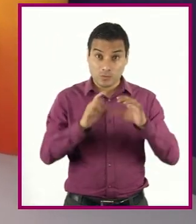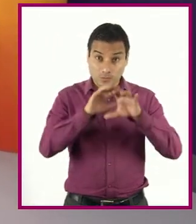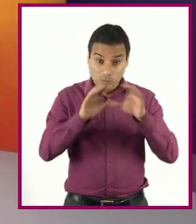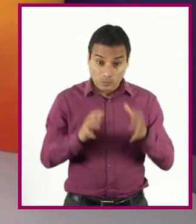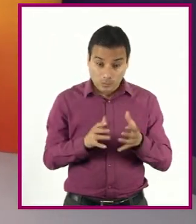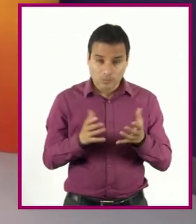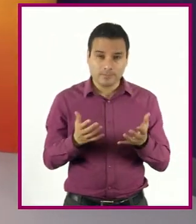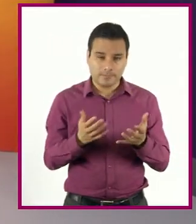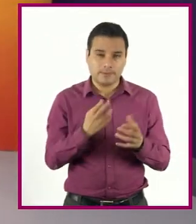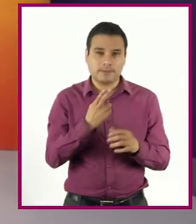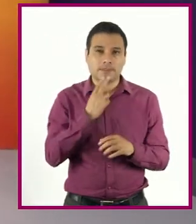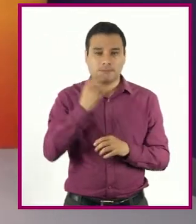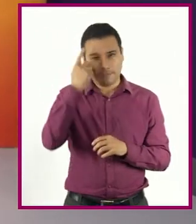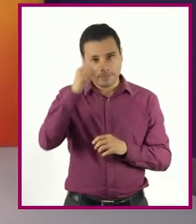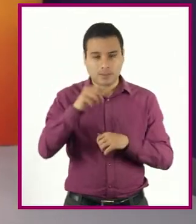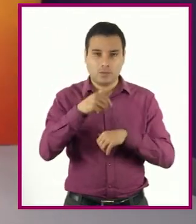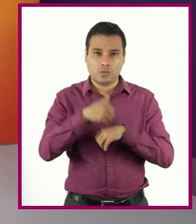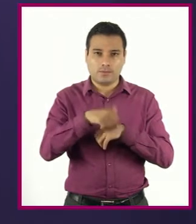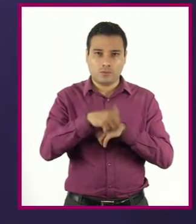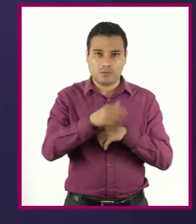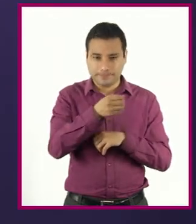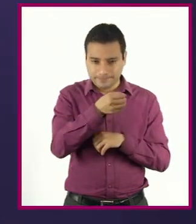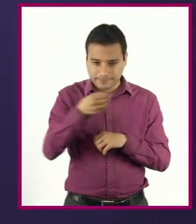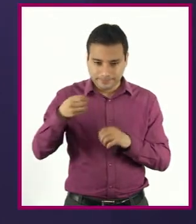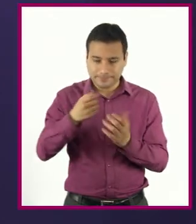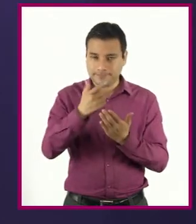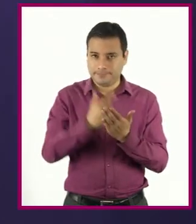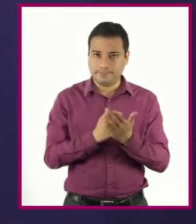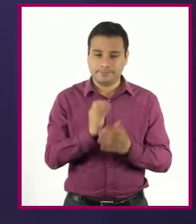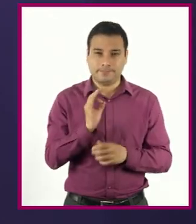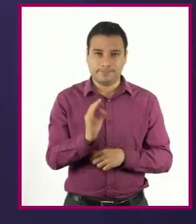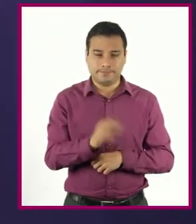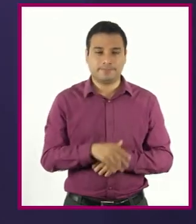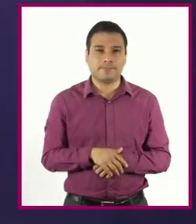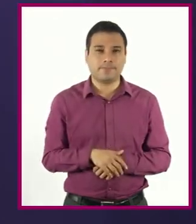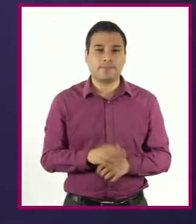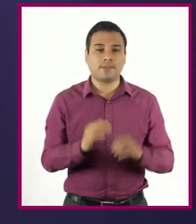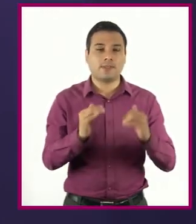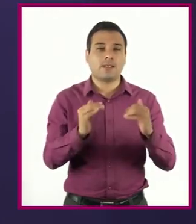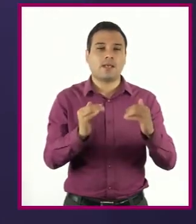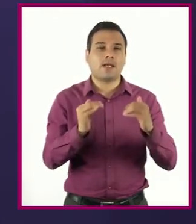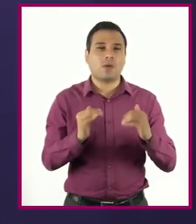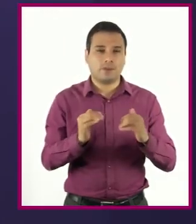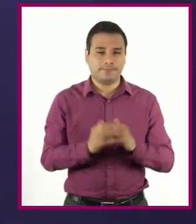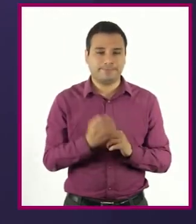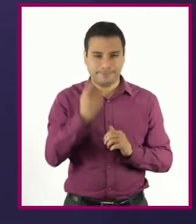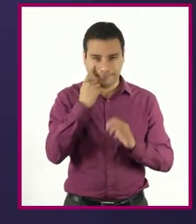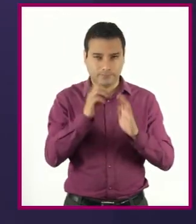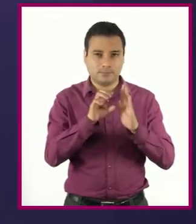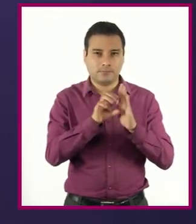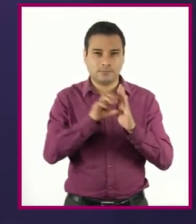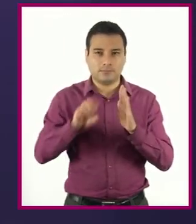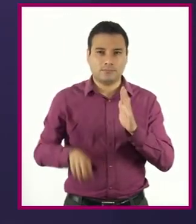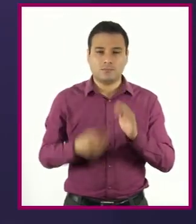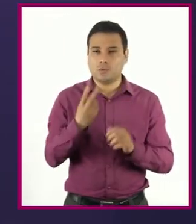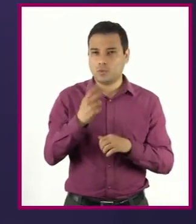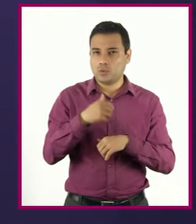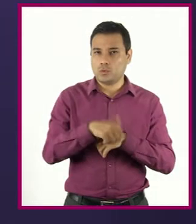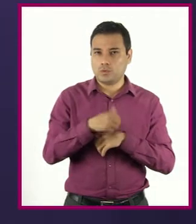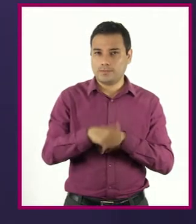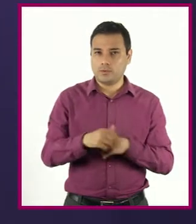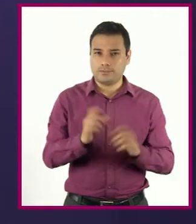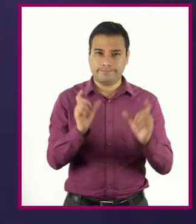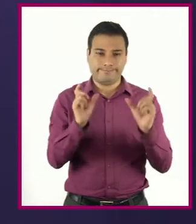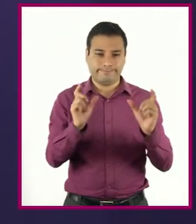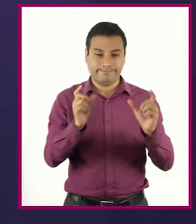los valores numéricos de una lista. Ahora, si se comparan dos números y a estos se